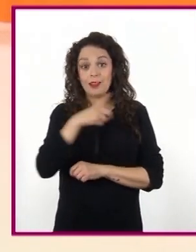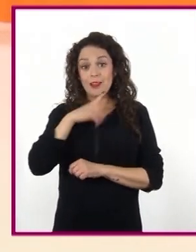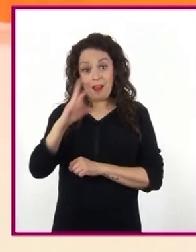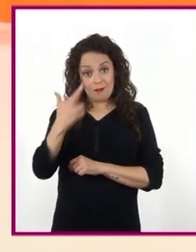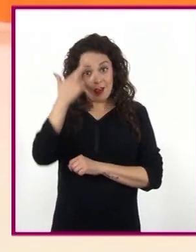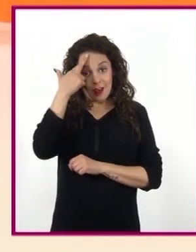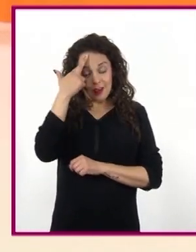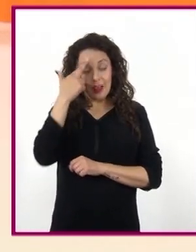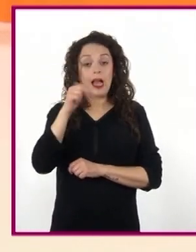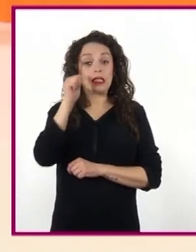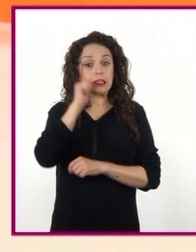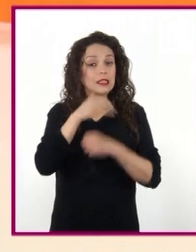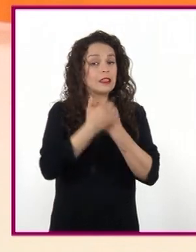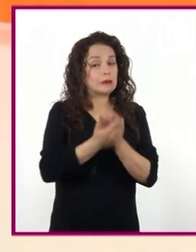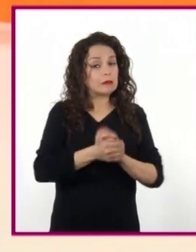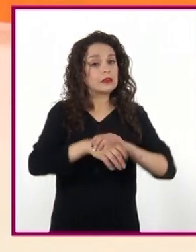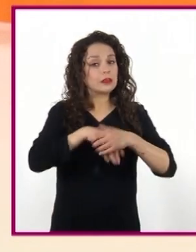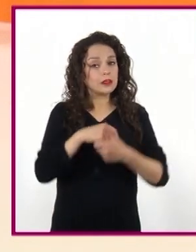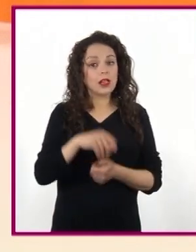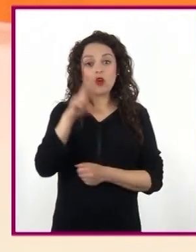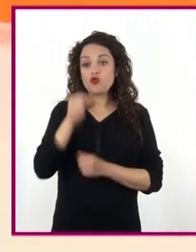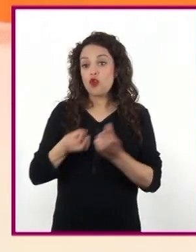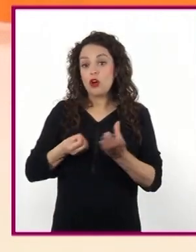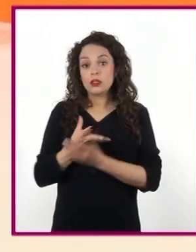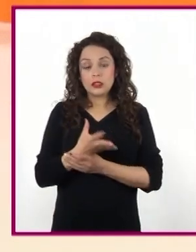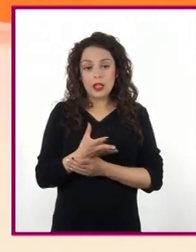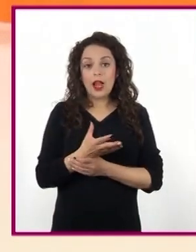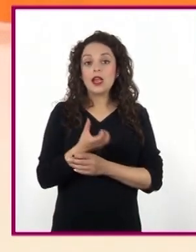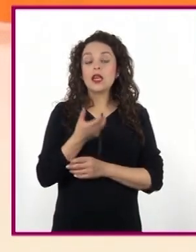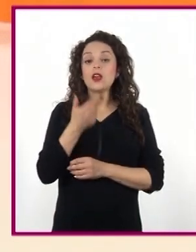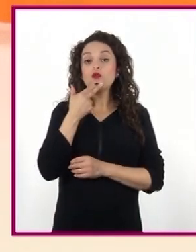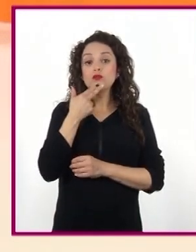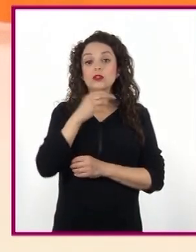bien las manos y no salir sin cubrebocas.